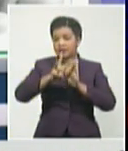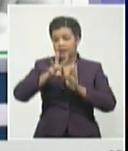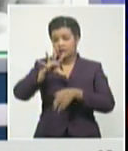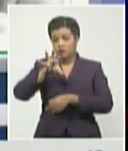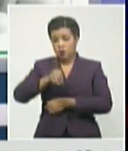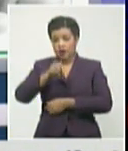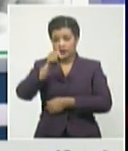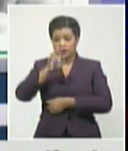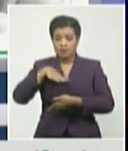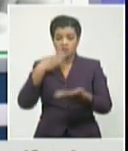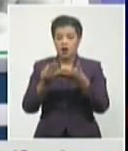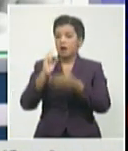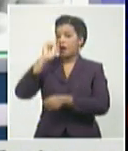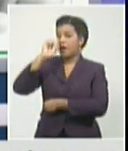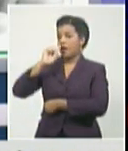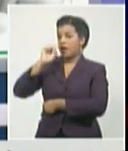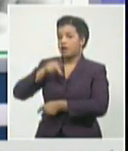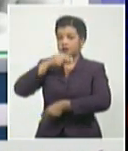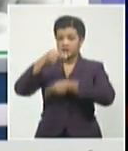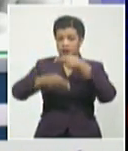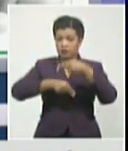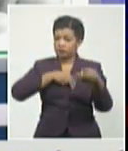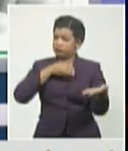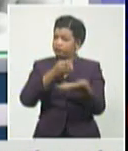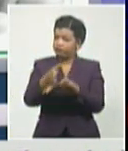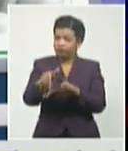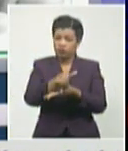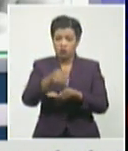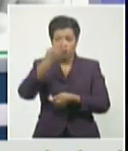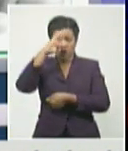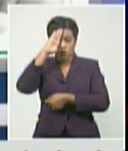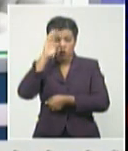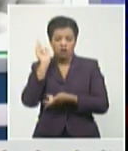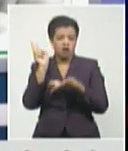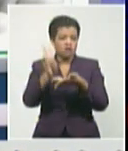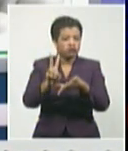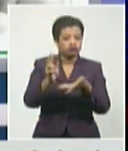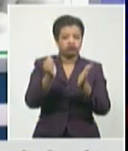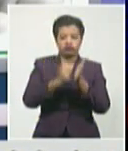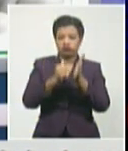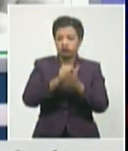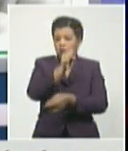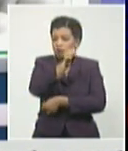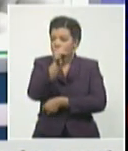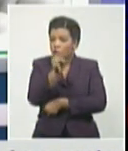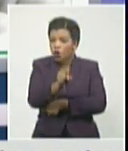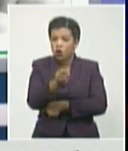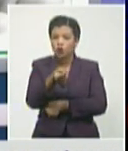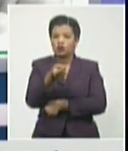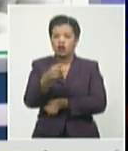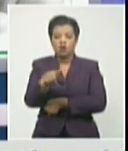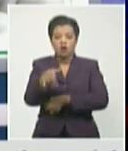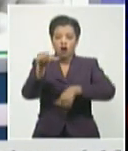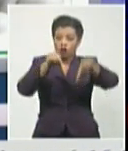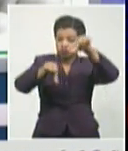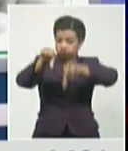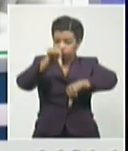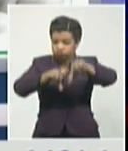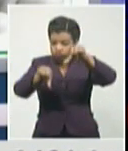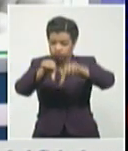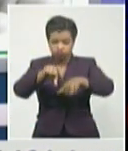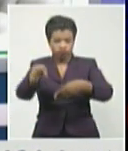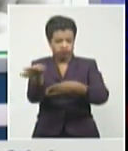analizadas sigue también la nación pesquisando diagnosticando a través de los laboratorios de biología